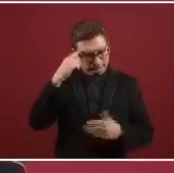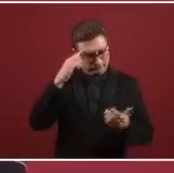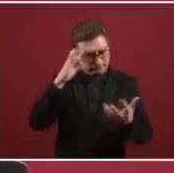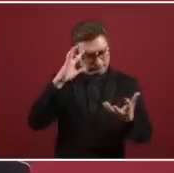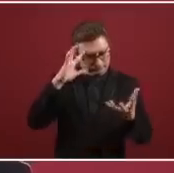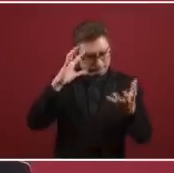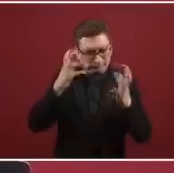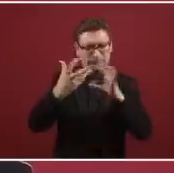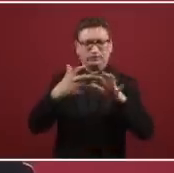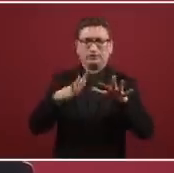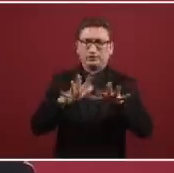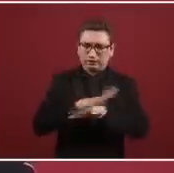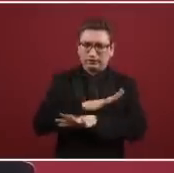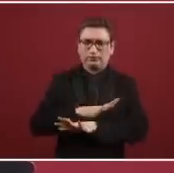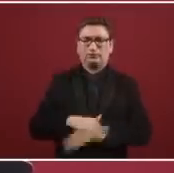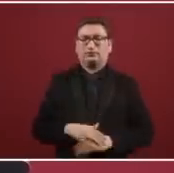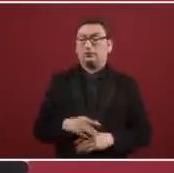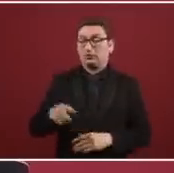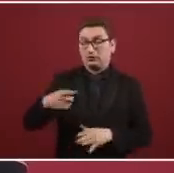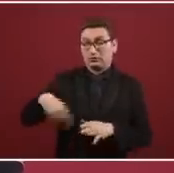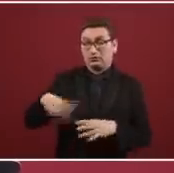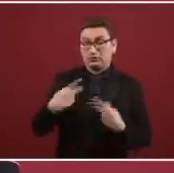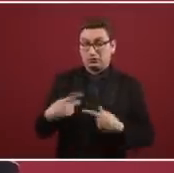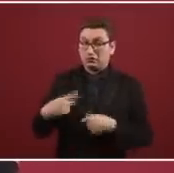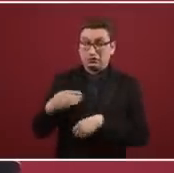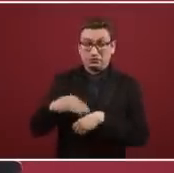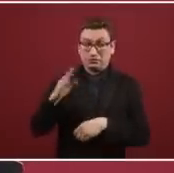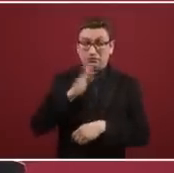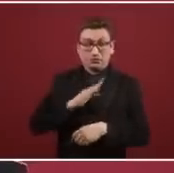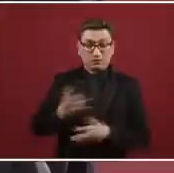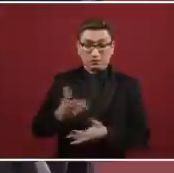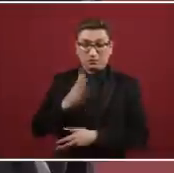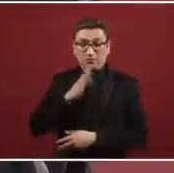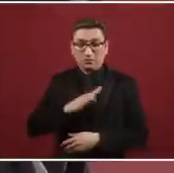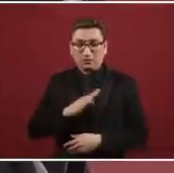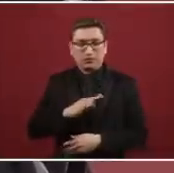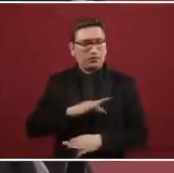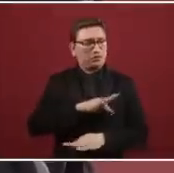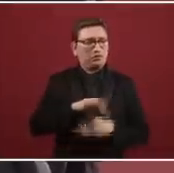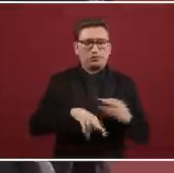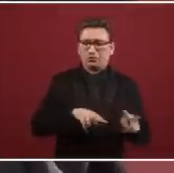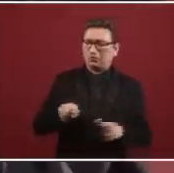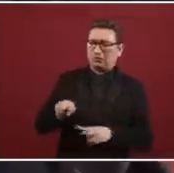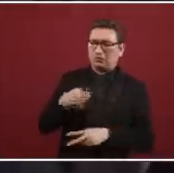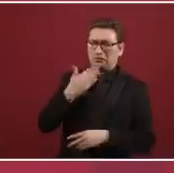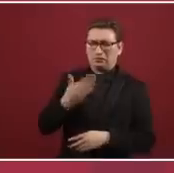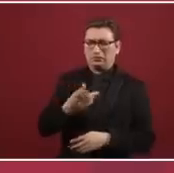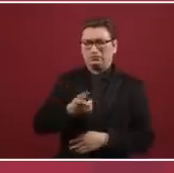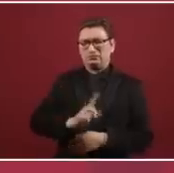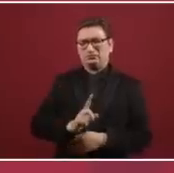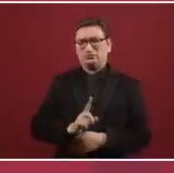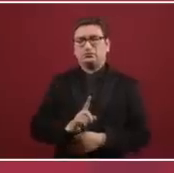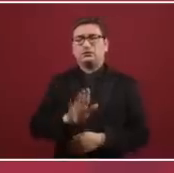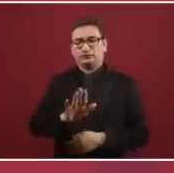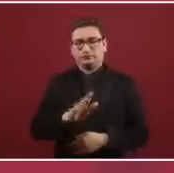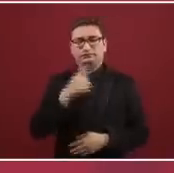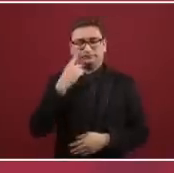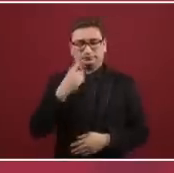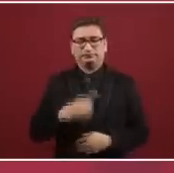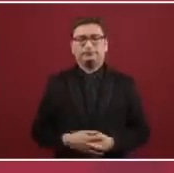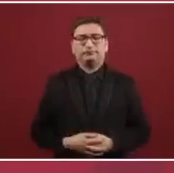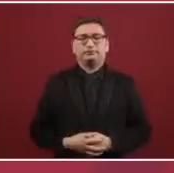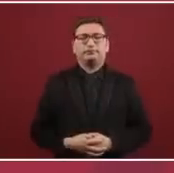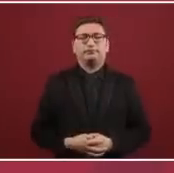Entonces, los que se portan mal ya no son bien vistos. Miren, si no fuese por